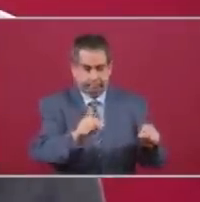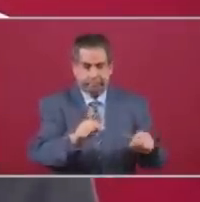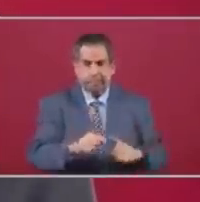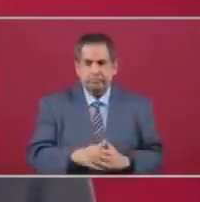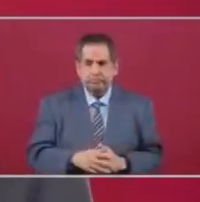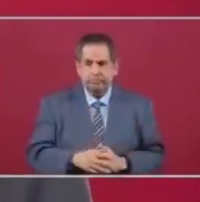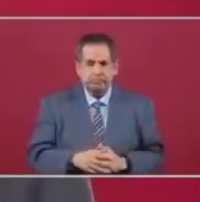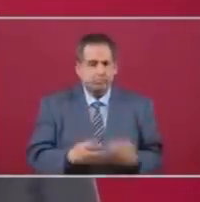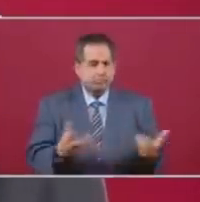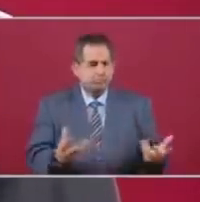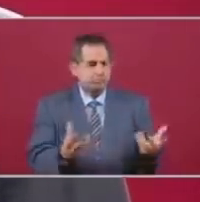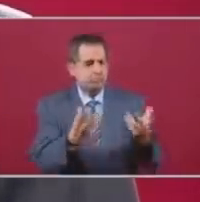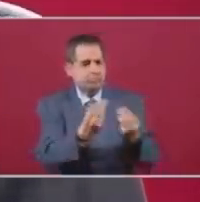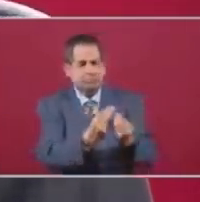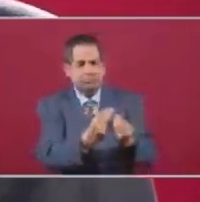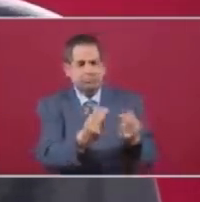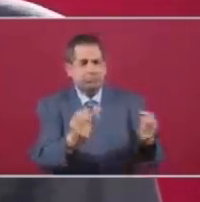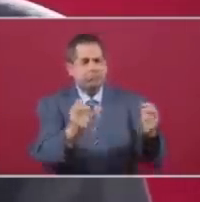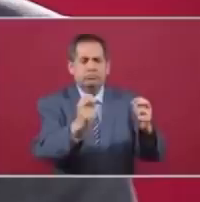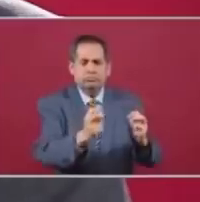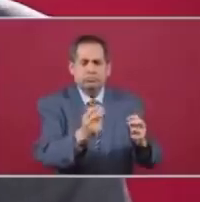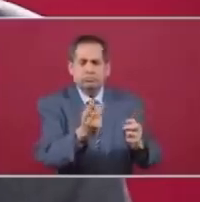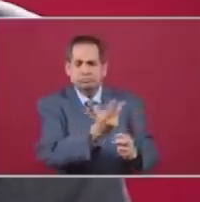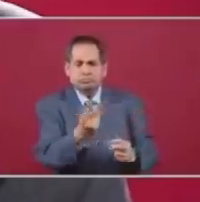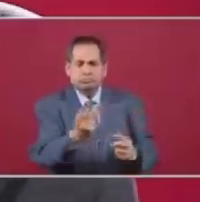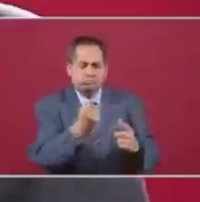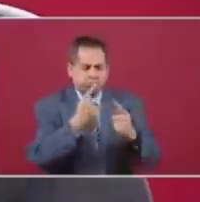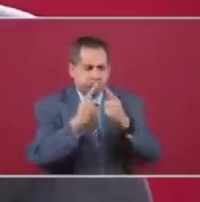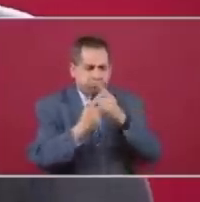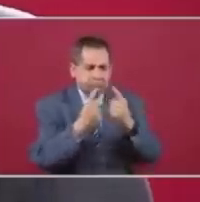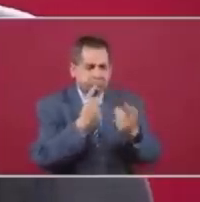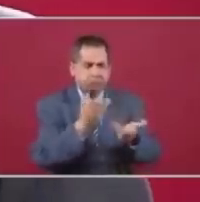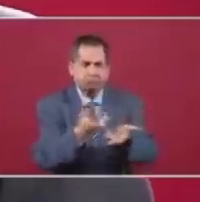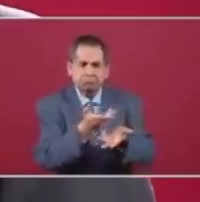a que se sienten a dialogar